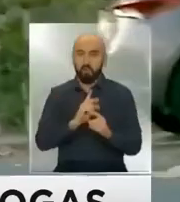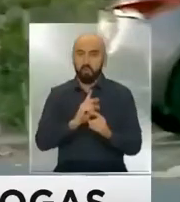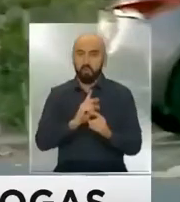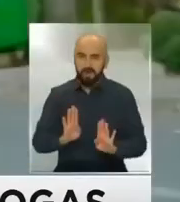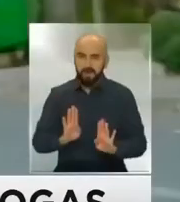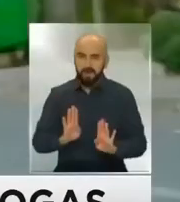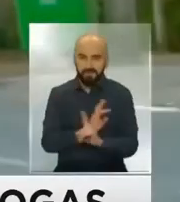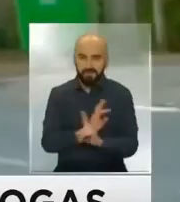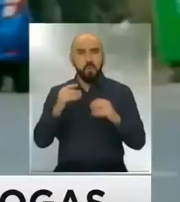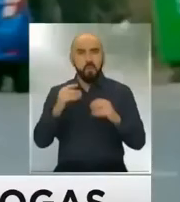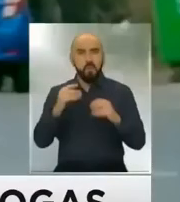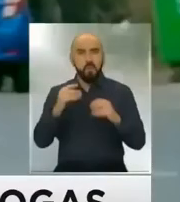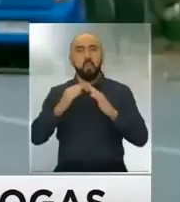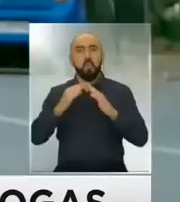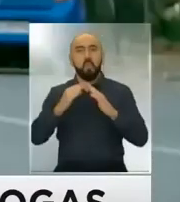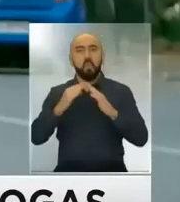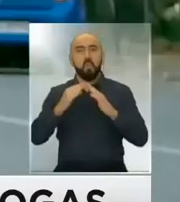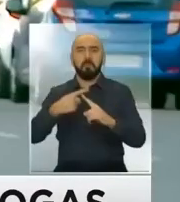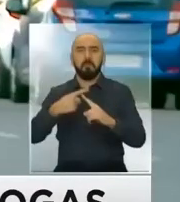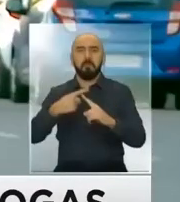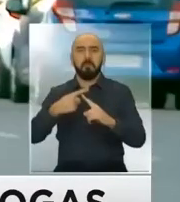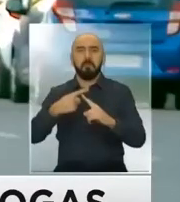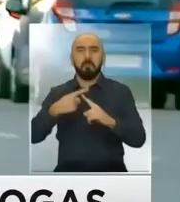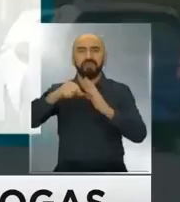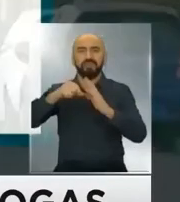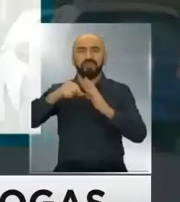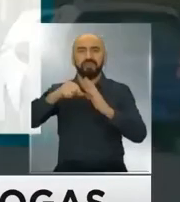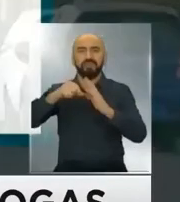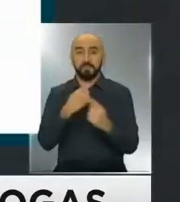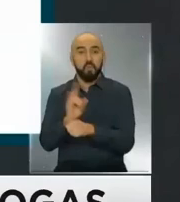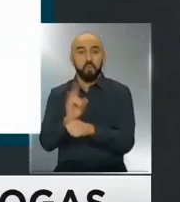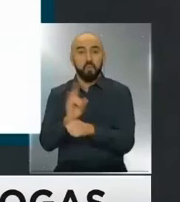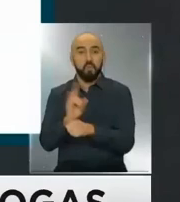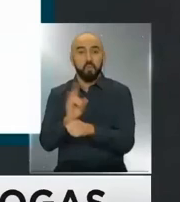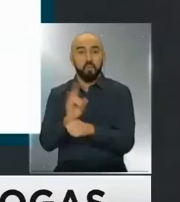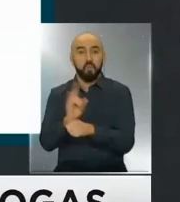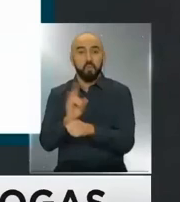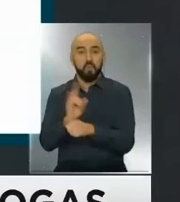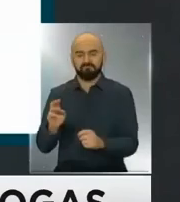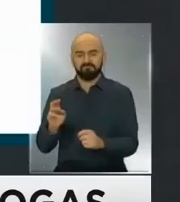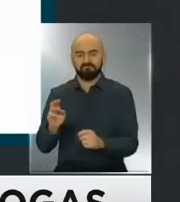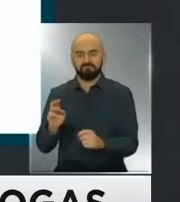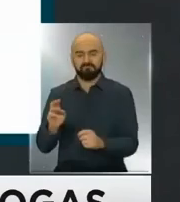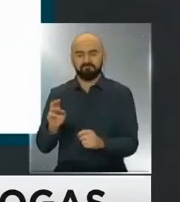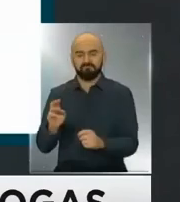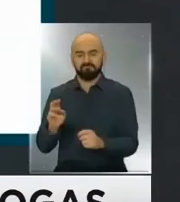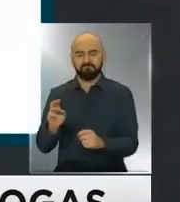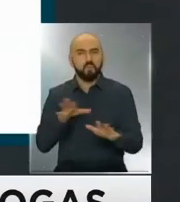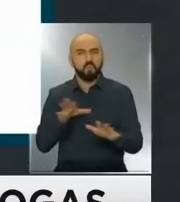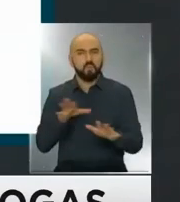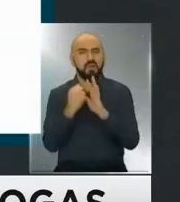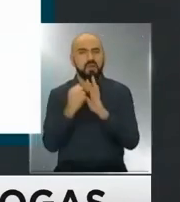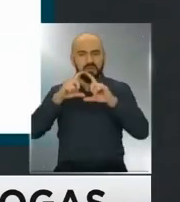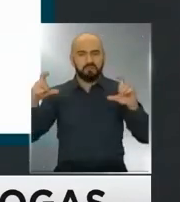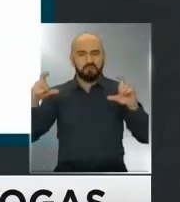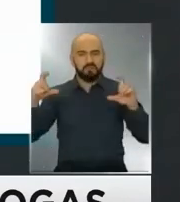queda. A través de un comunicado, Uber Eats condena categóricamente el uso de mochilas con la identidad de la plataforma para